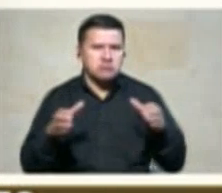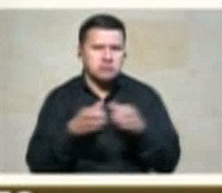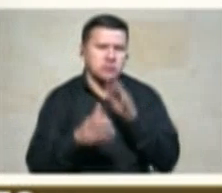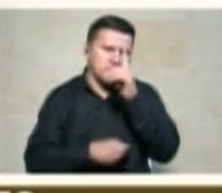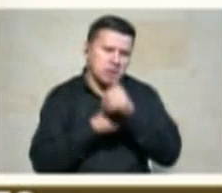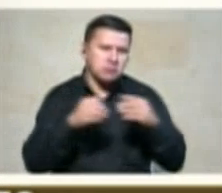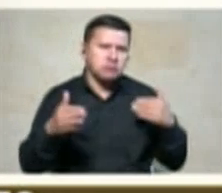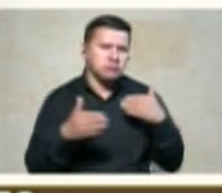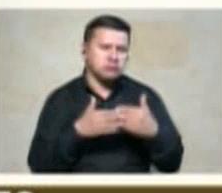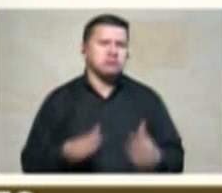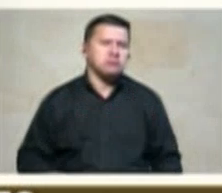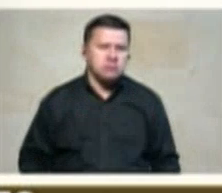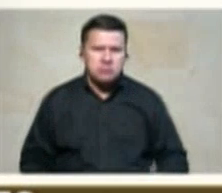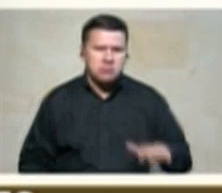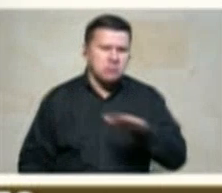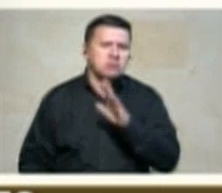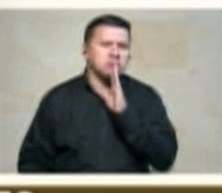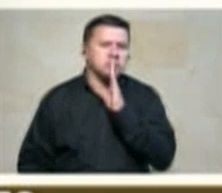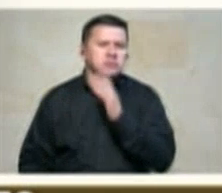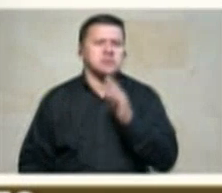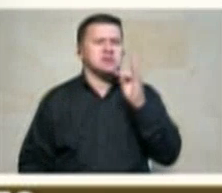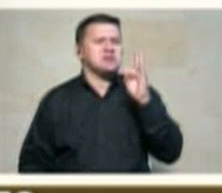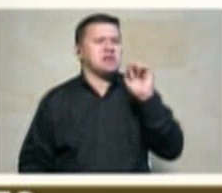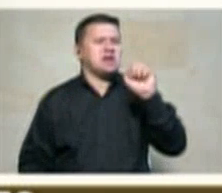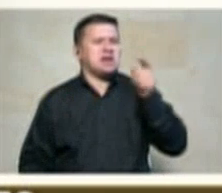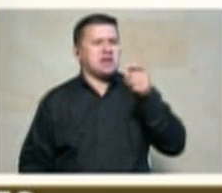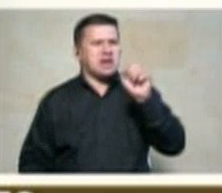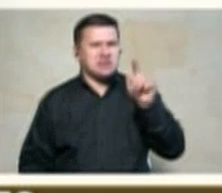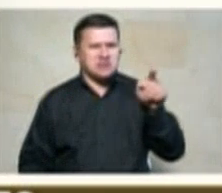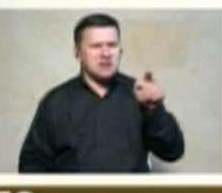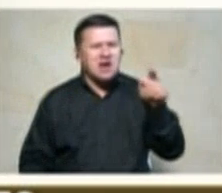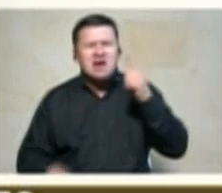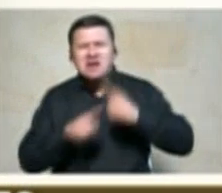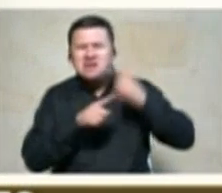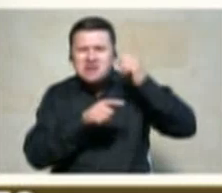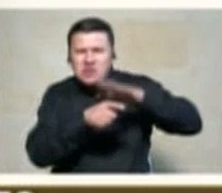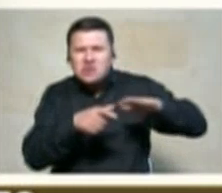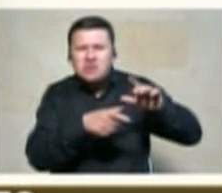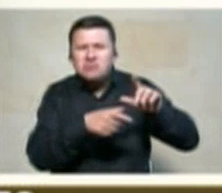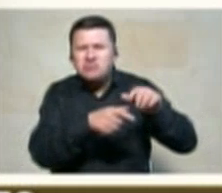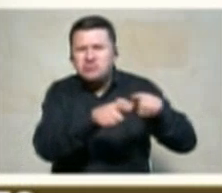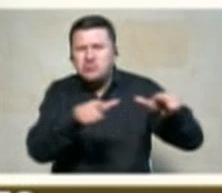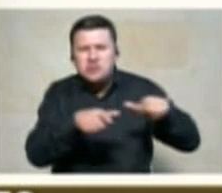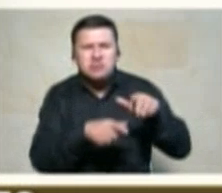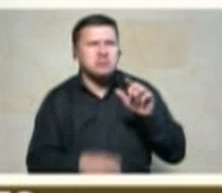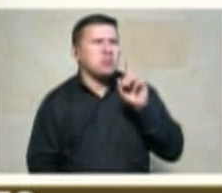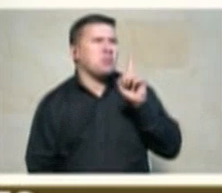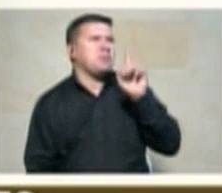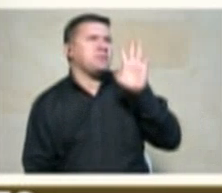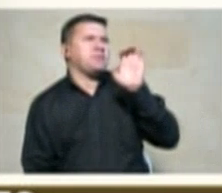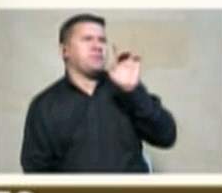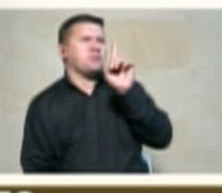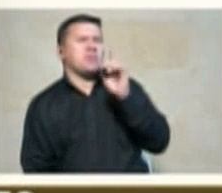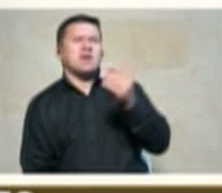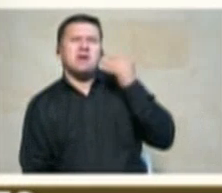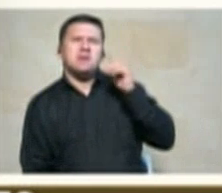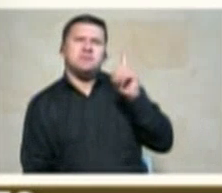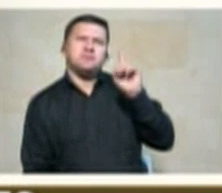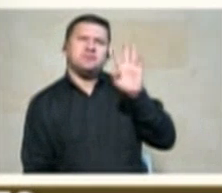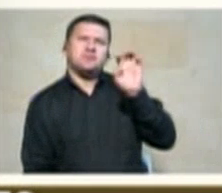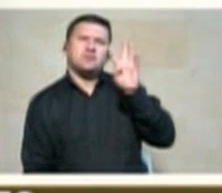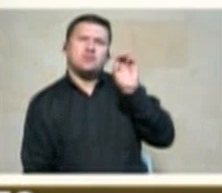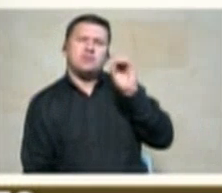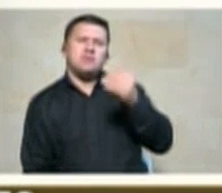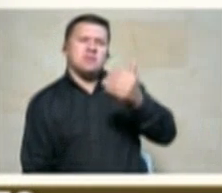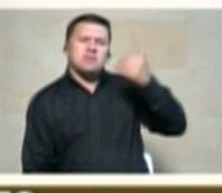determinado año, ahí tenemos el caso de las tangas, y lo arrancamos desde antes del 91, desde los 80s,